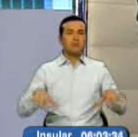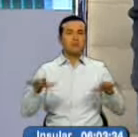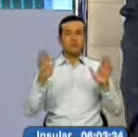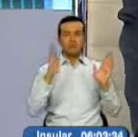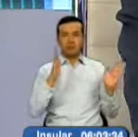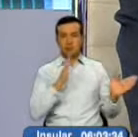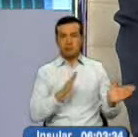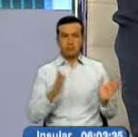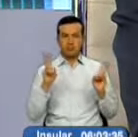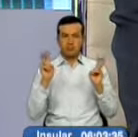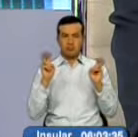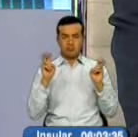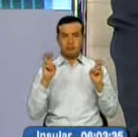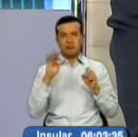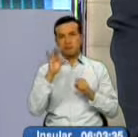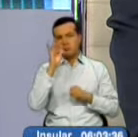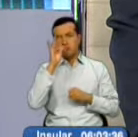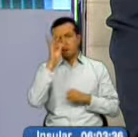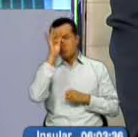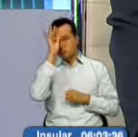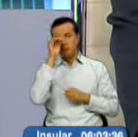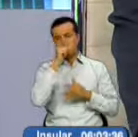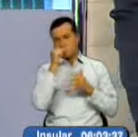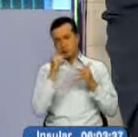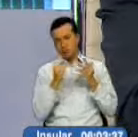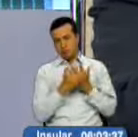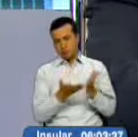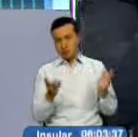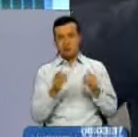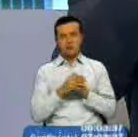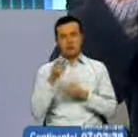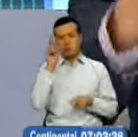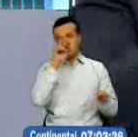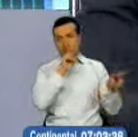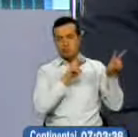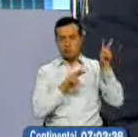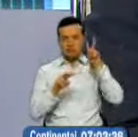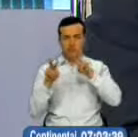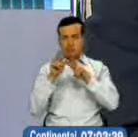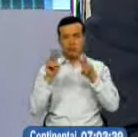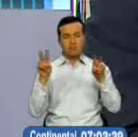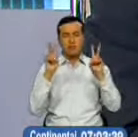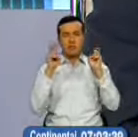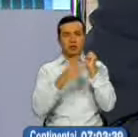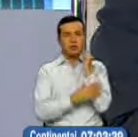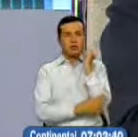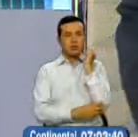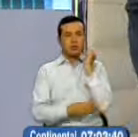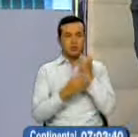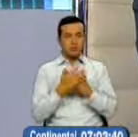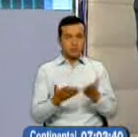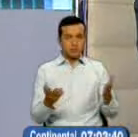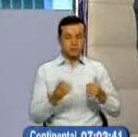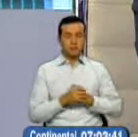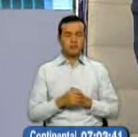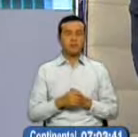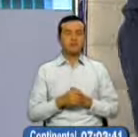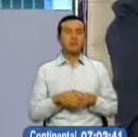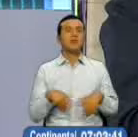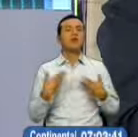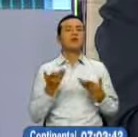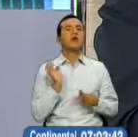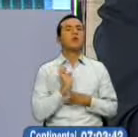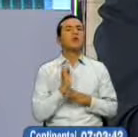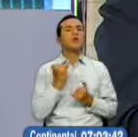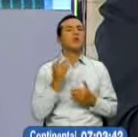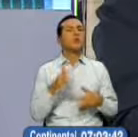términos de saneamiento. En ese sentido, para hacer un análisis multidimensional de la pobreza, ¿cómo está el